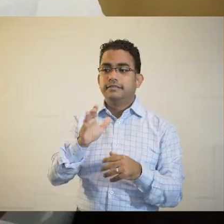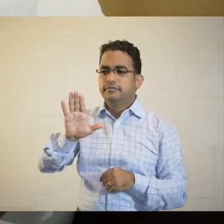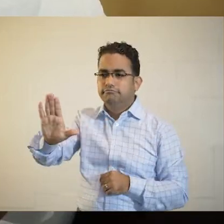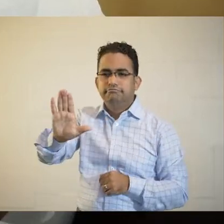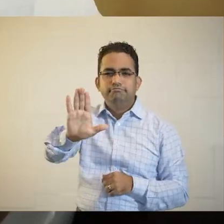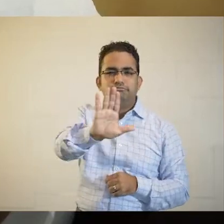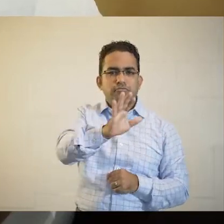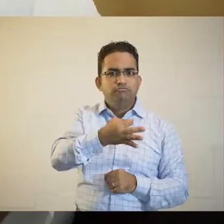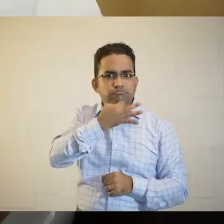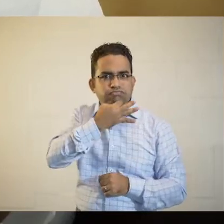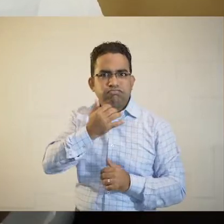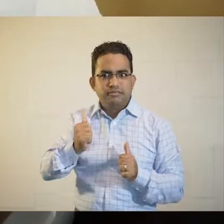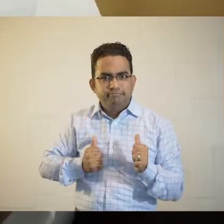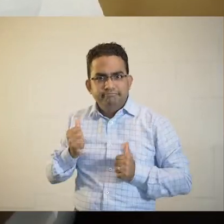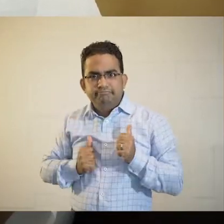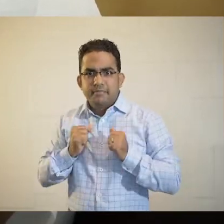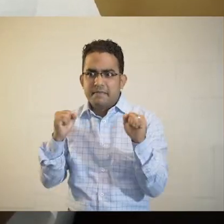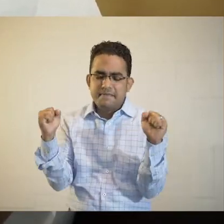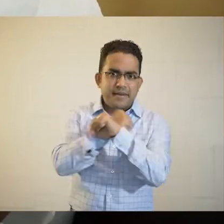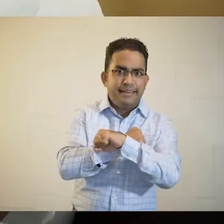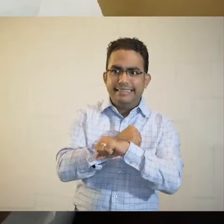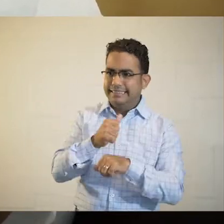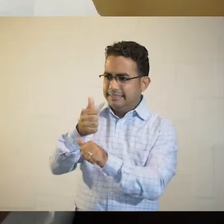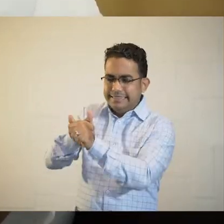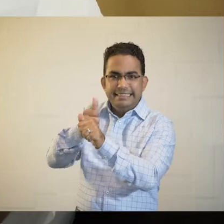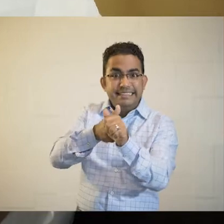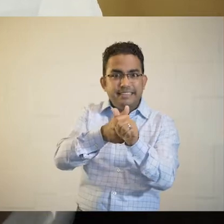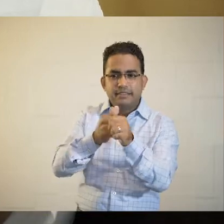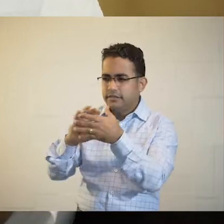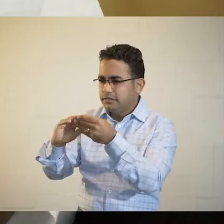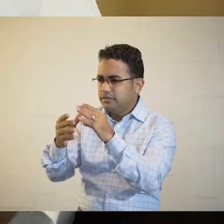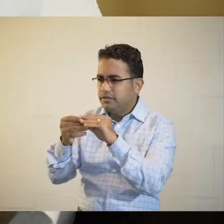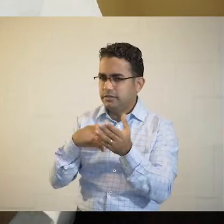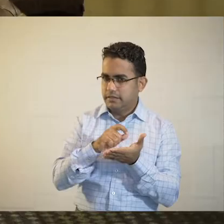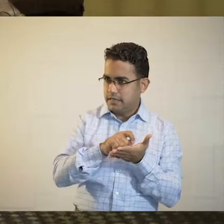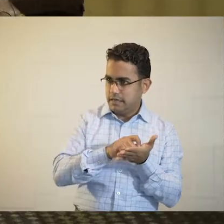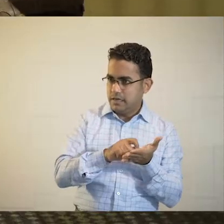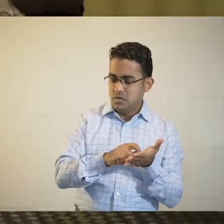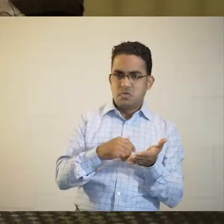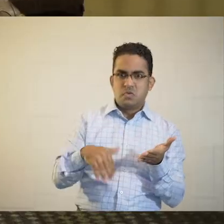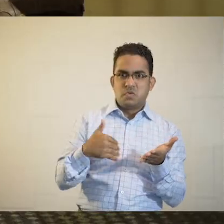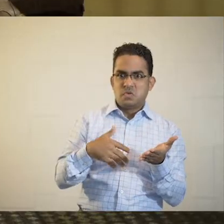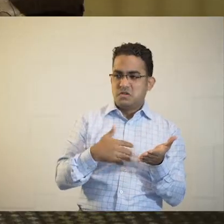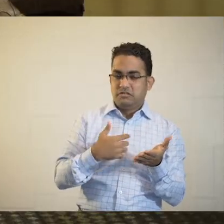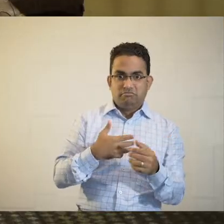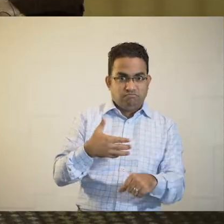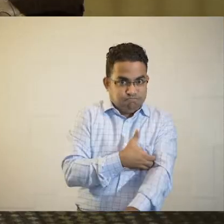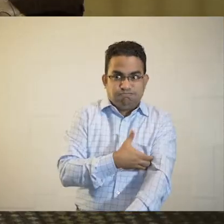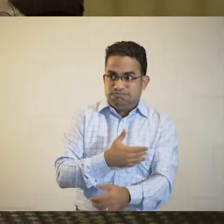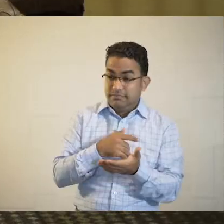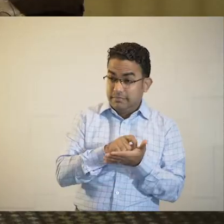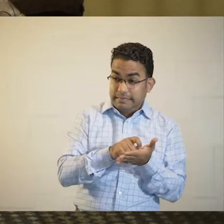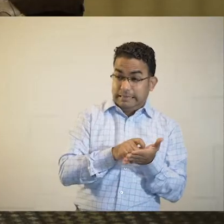la capacidad de lucha de todas esas personas. Todas tenían una historia fuerte, todas tenían una